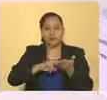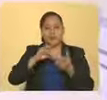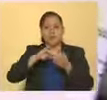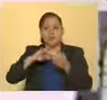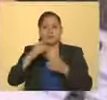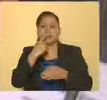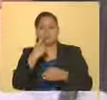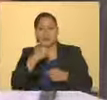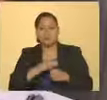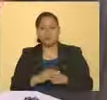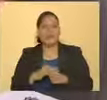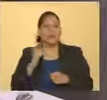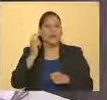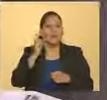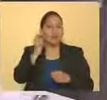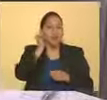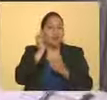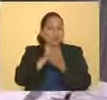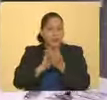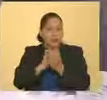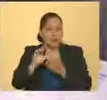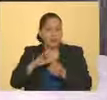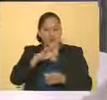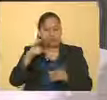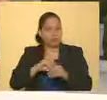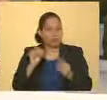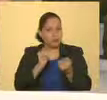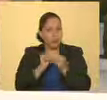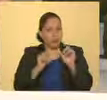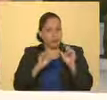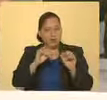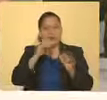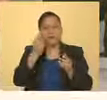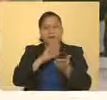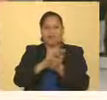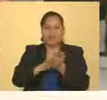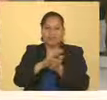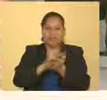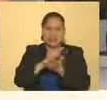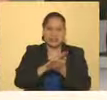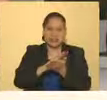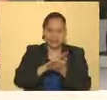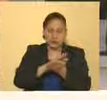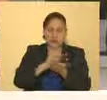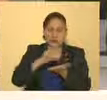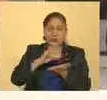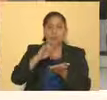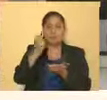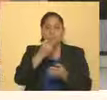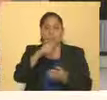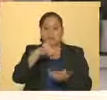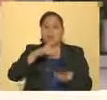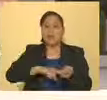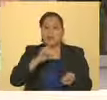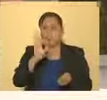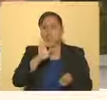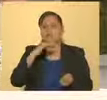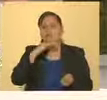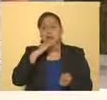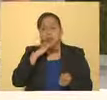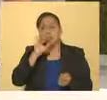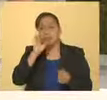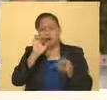rojo. El orégano, sí, acuérdense que si viene entero, sí vamos a tenerlo que hacer polvito. Porque si llega a traer basurita, como